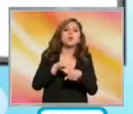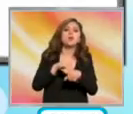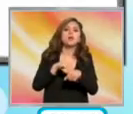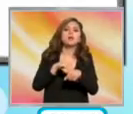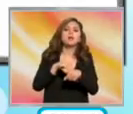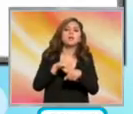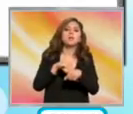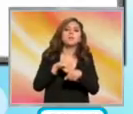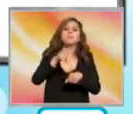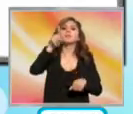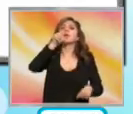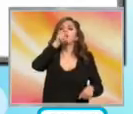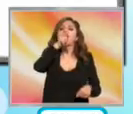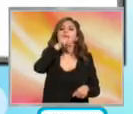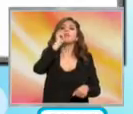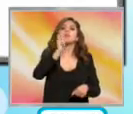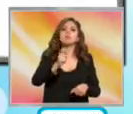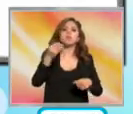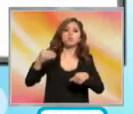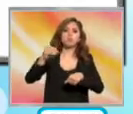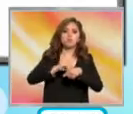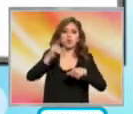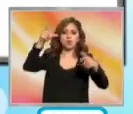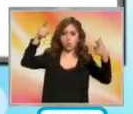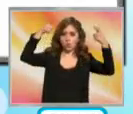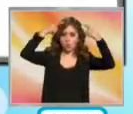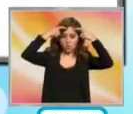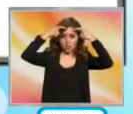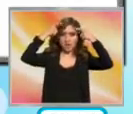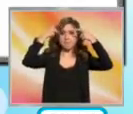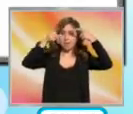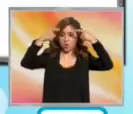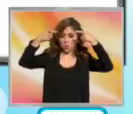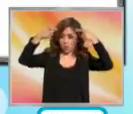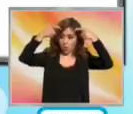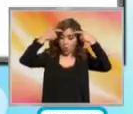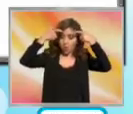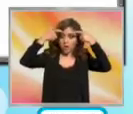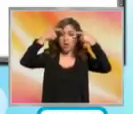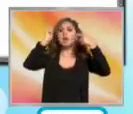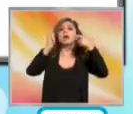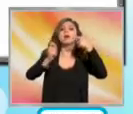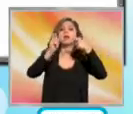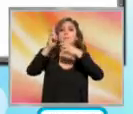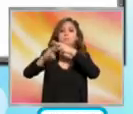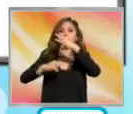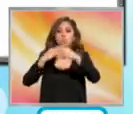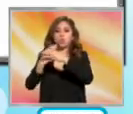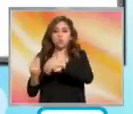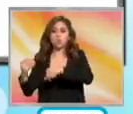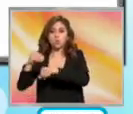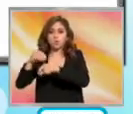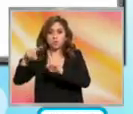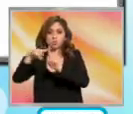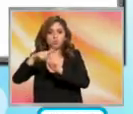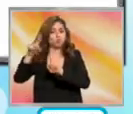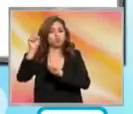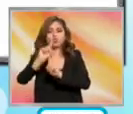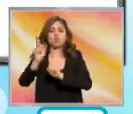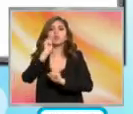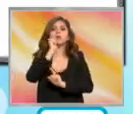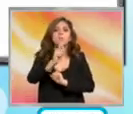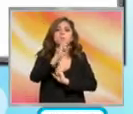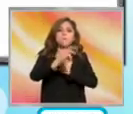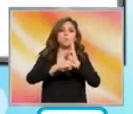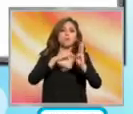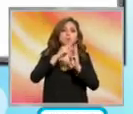el águila una corona. Ajá. Pero en vez de tener el mundo con la cruz, Sí. lo que hace Iturbide, coloca